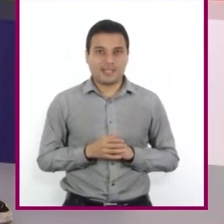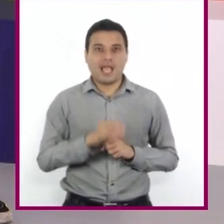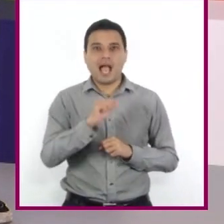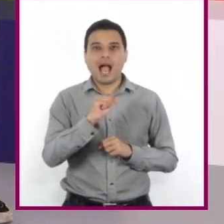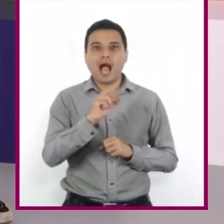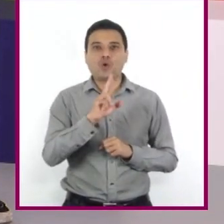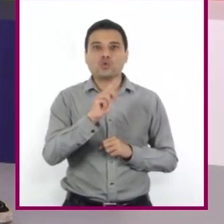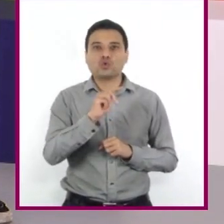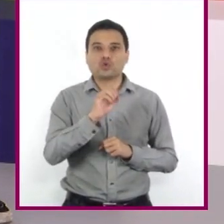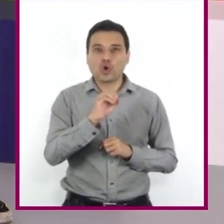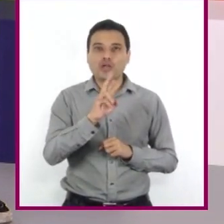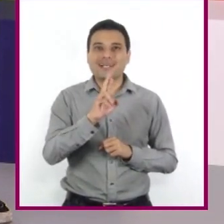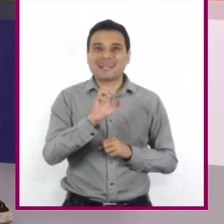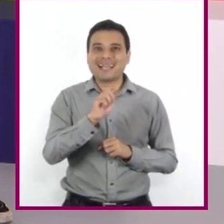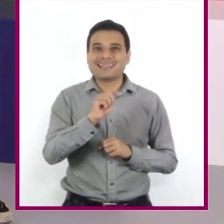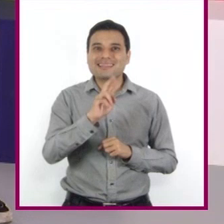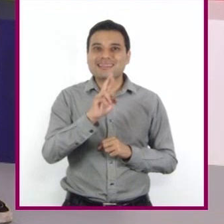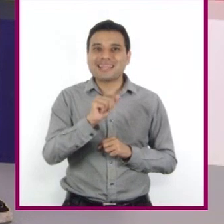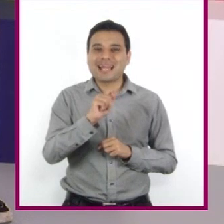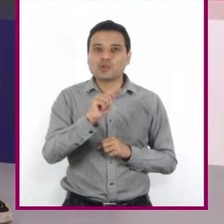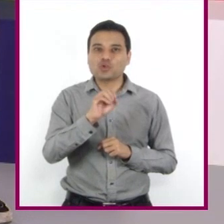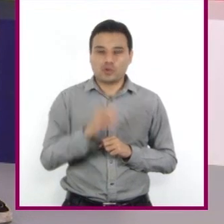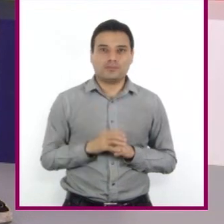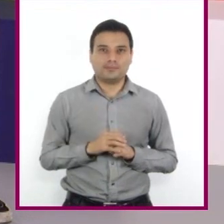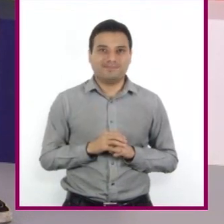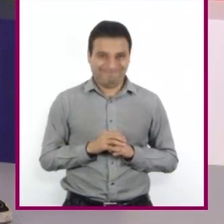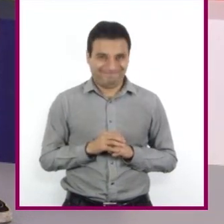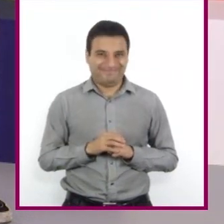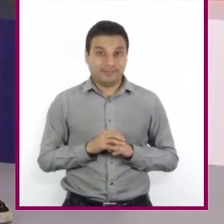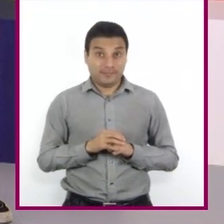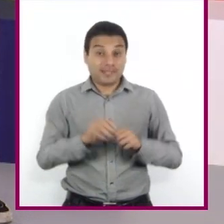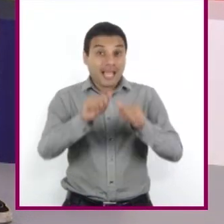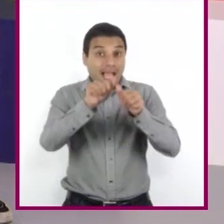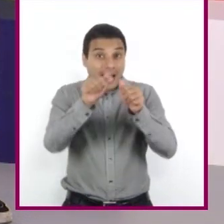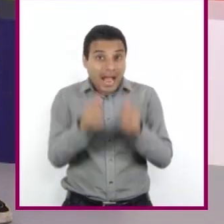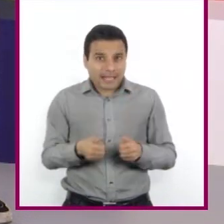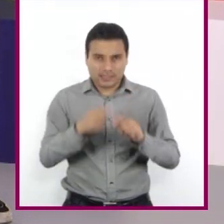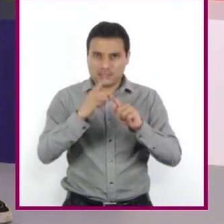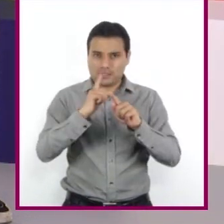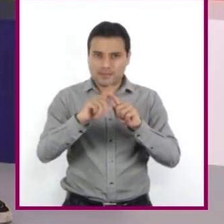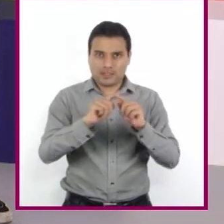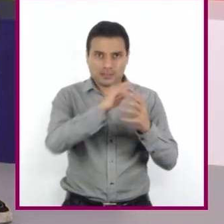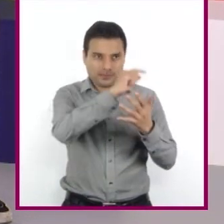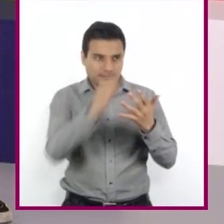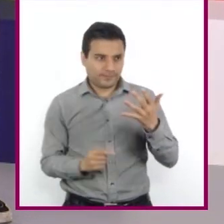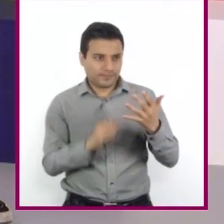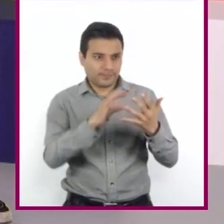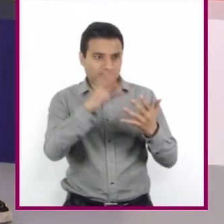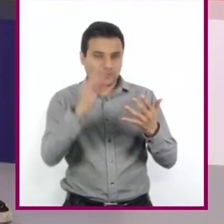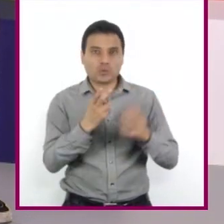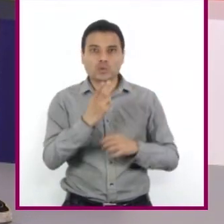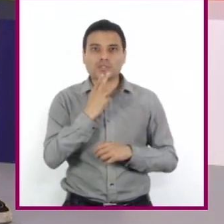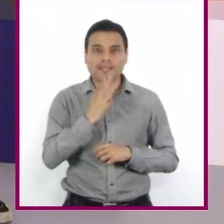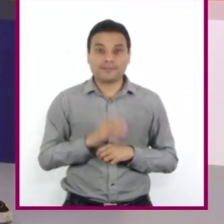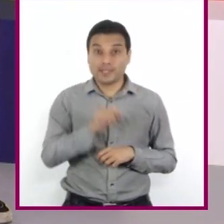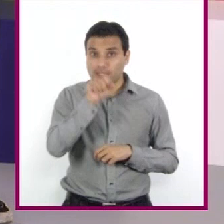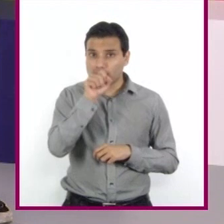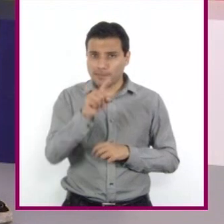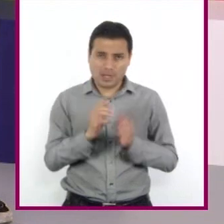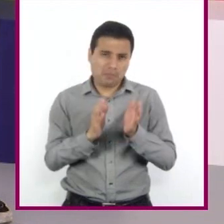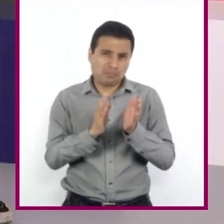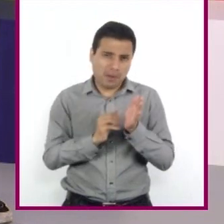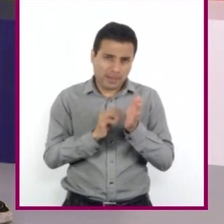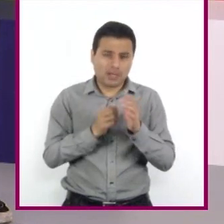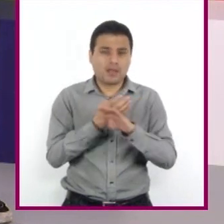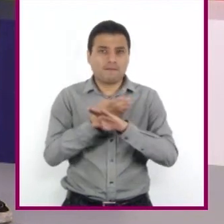retrato, con elementos de las distintas artes. Además de esto, utilizaremos papel, que puede ser blanco o